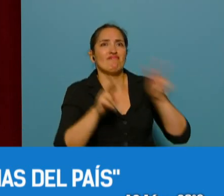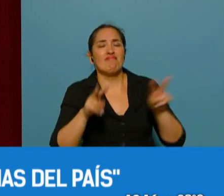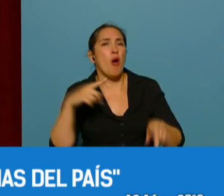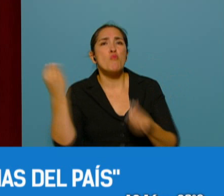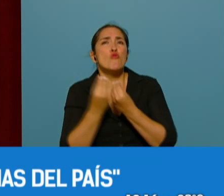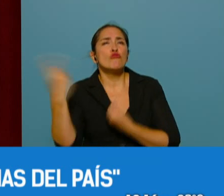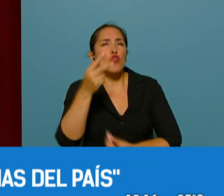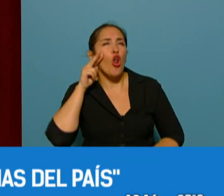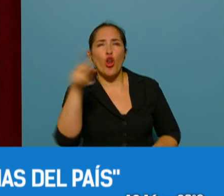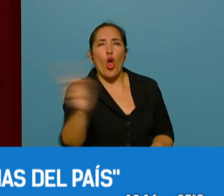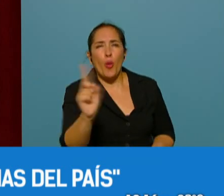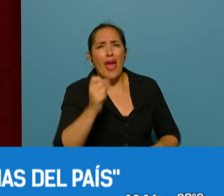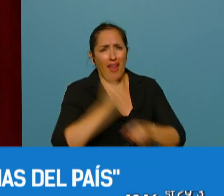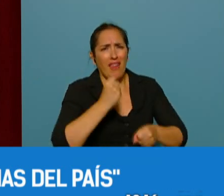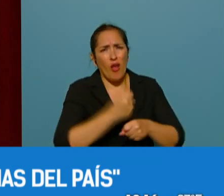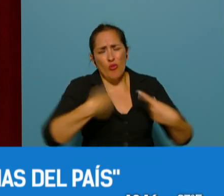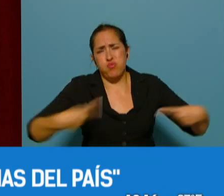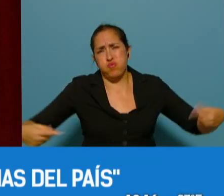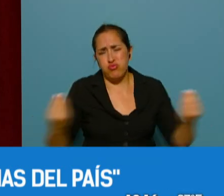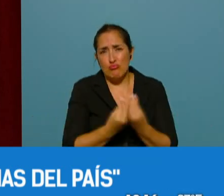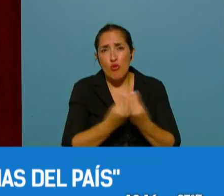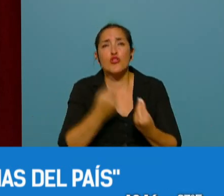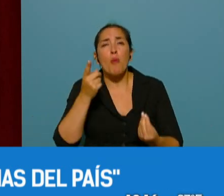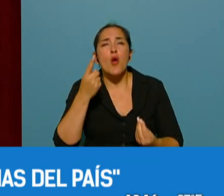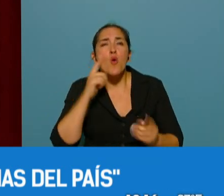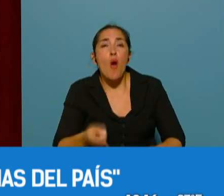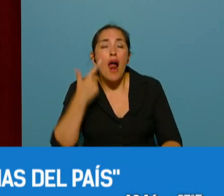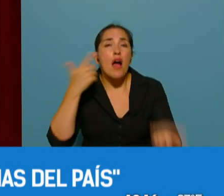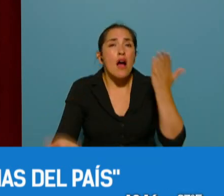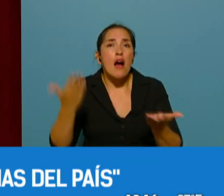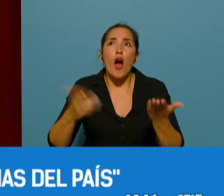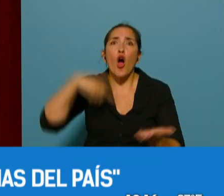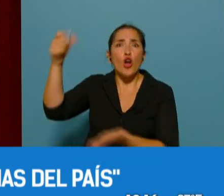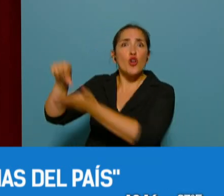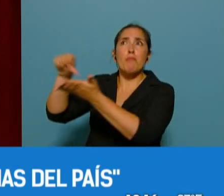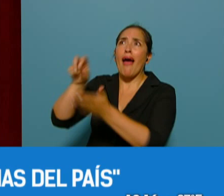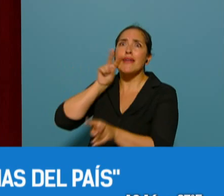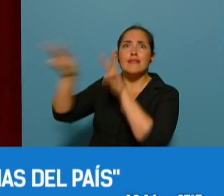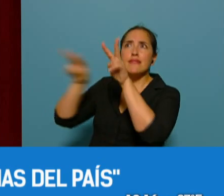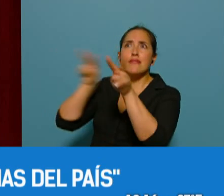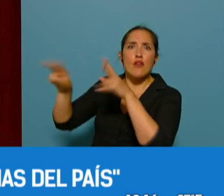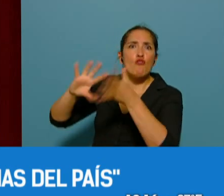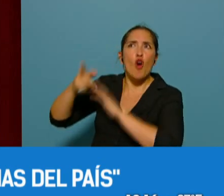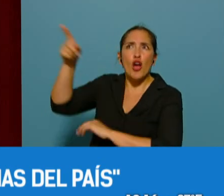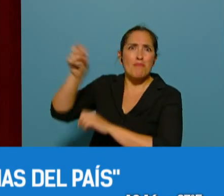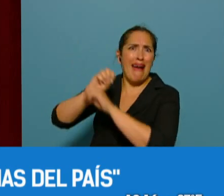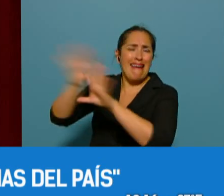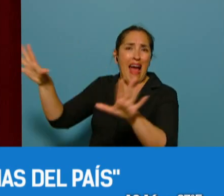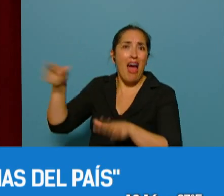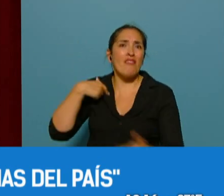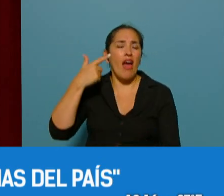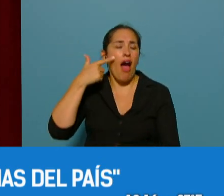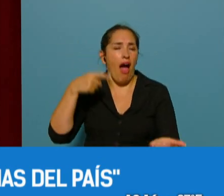que hagamos memoria y comparemos nuestra experiencia con las imágenes tenebrosas que llegaron desde otros países. Para todas